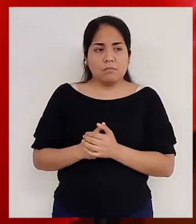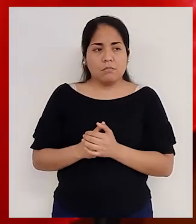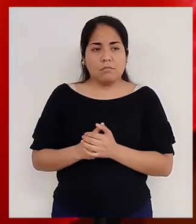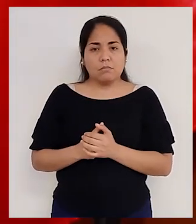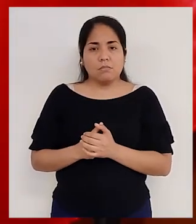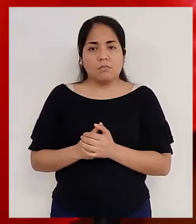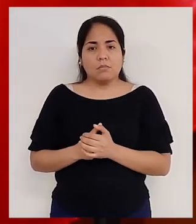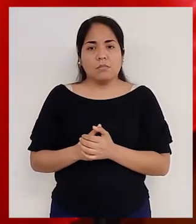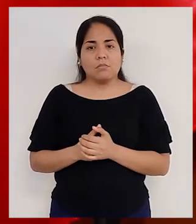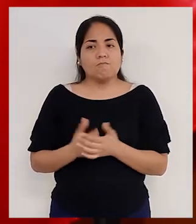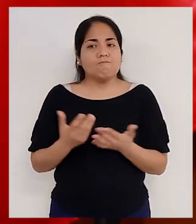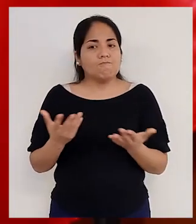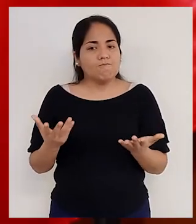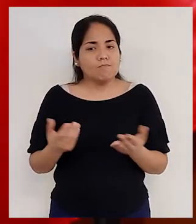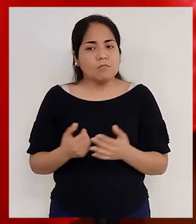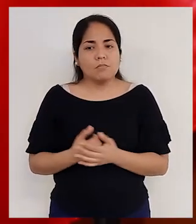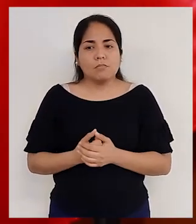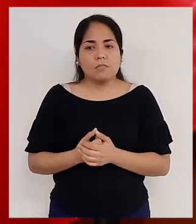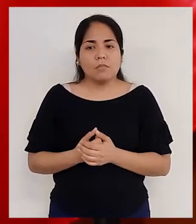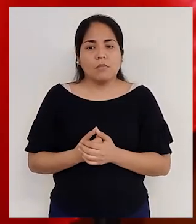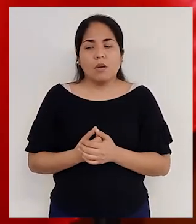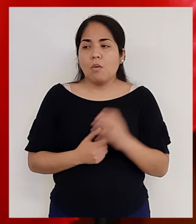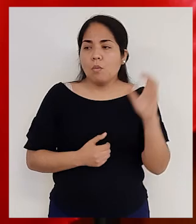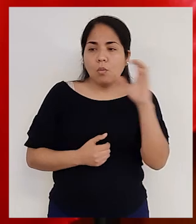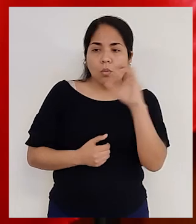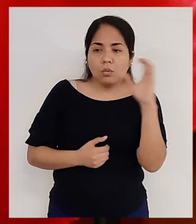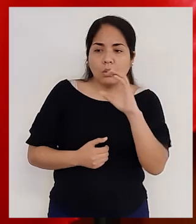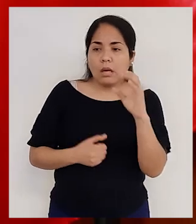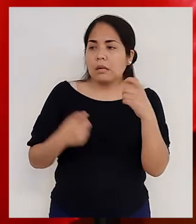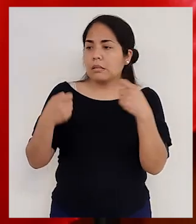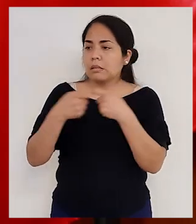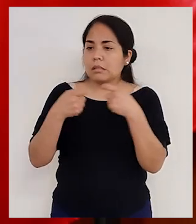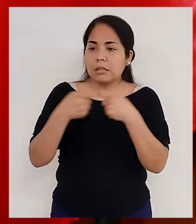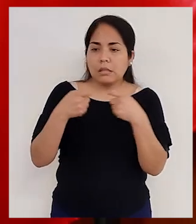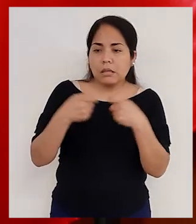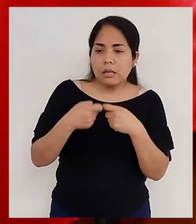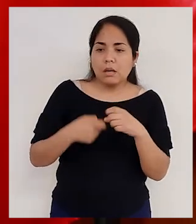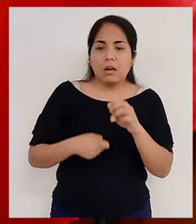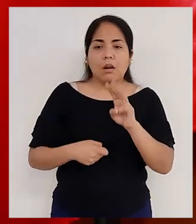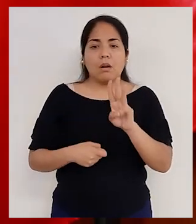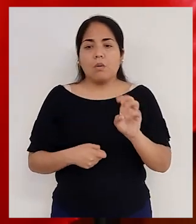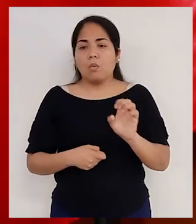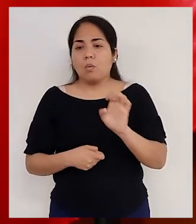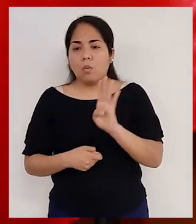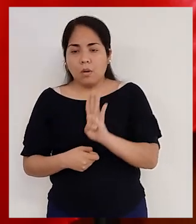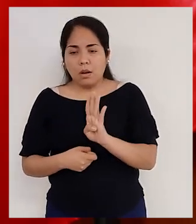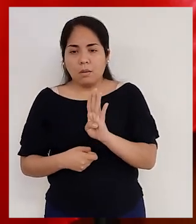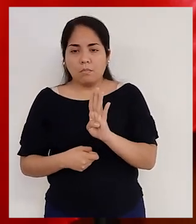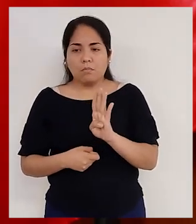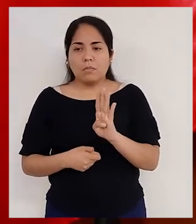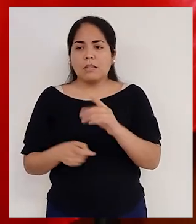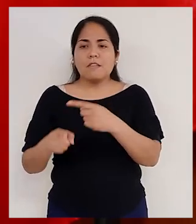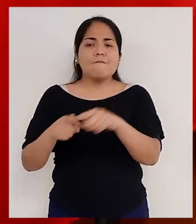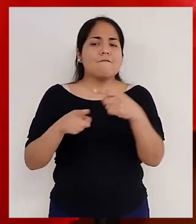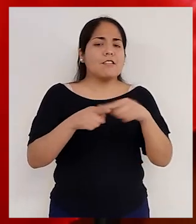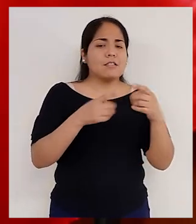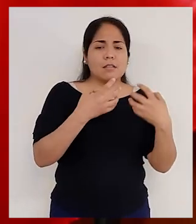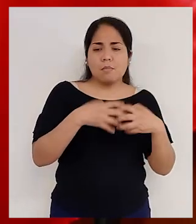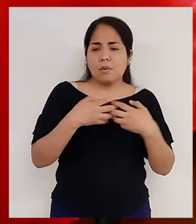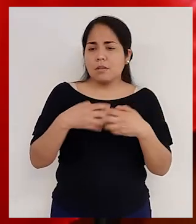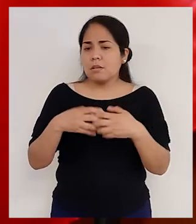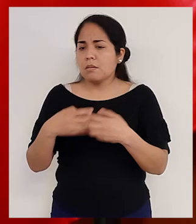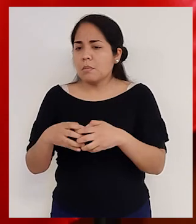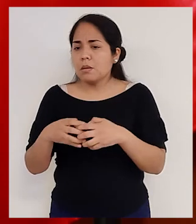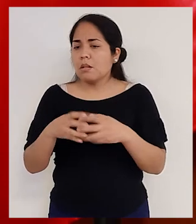esto, ¿por qué no vemos la forma de hacer en Internet de repente una página donde podamos poner todos